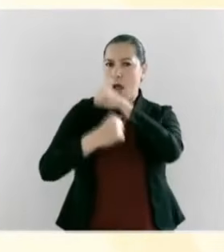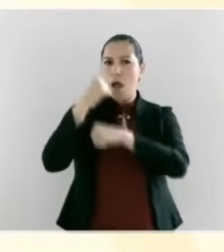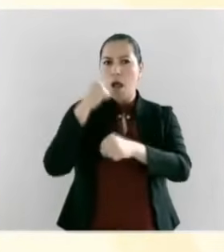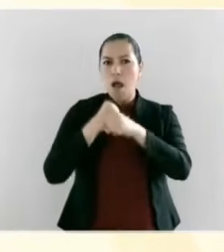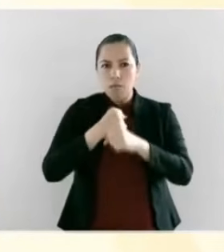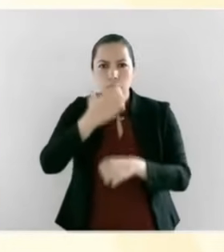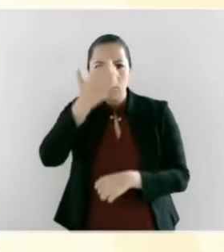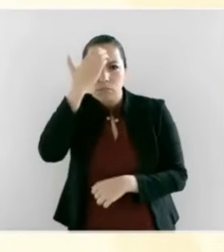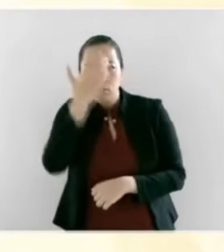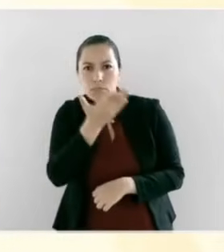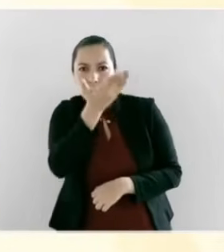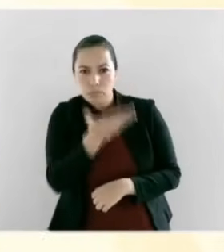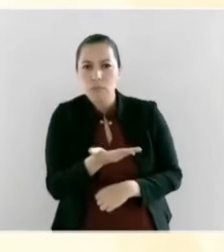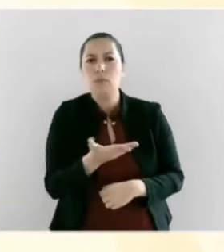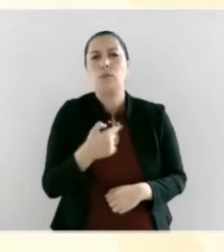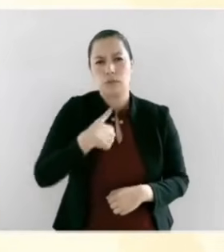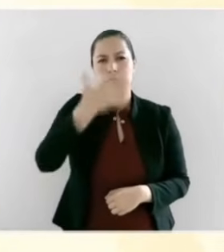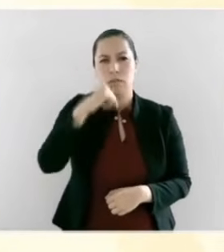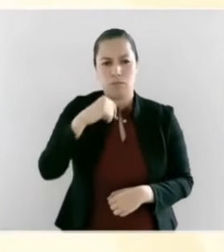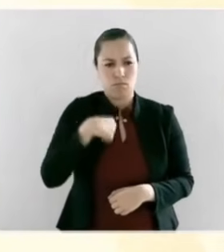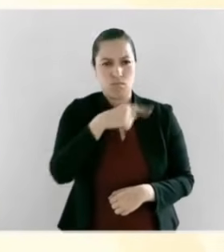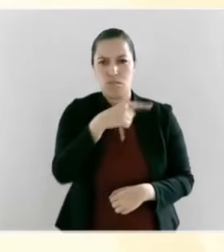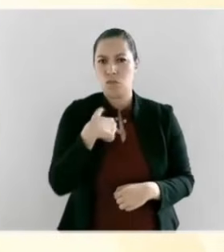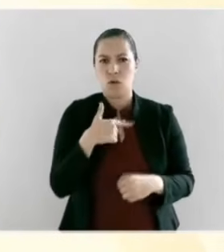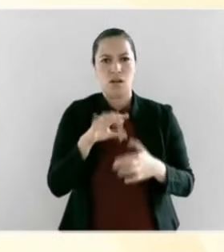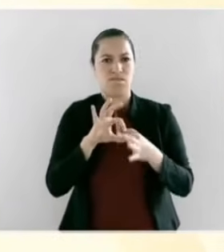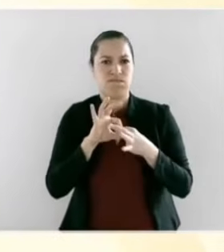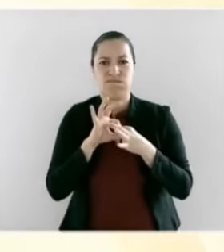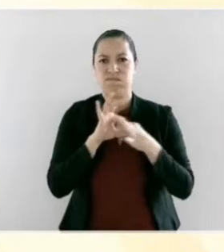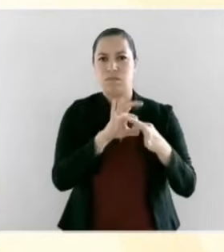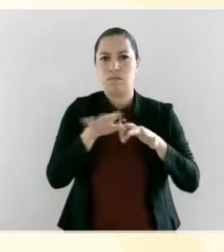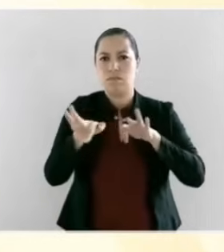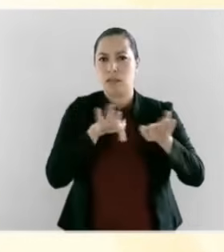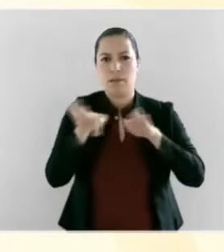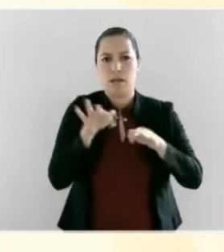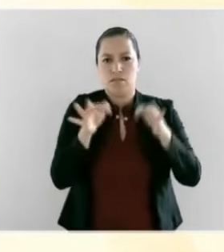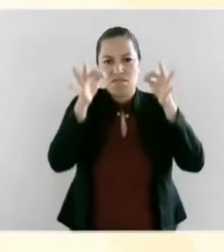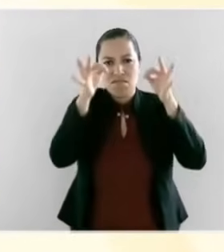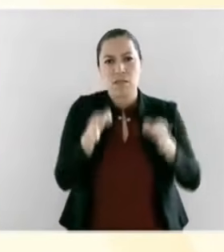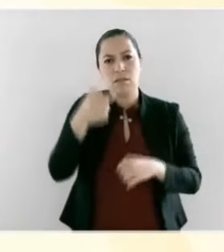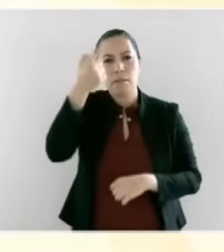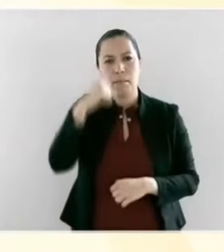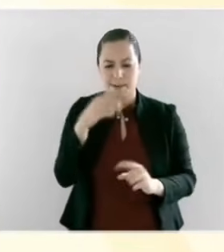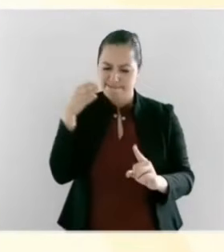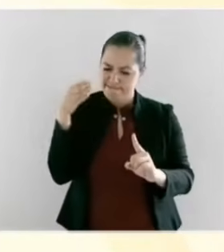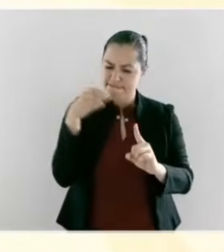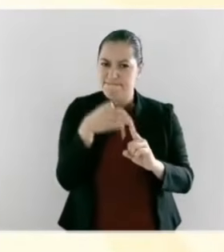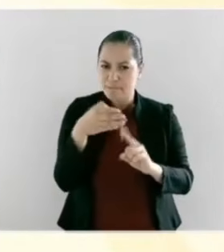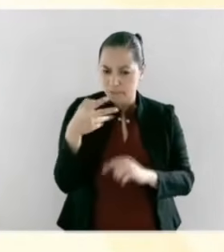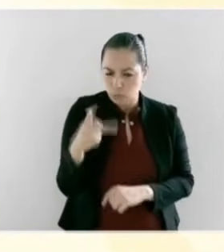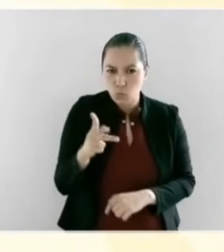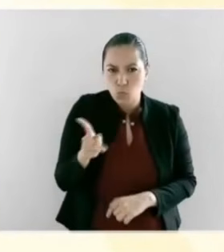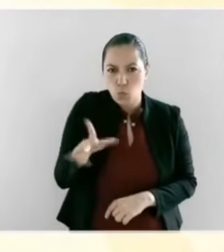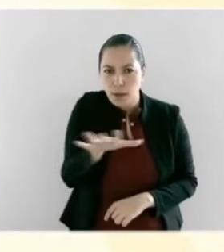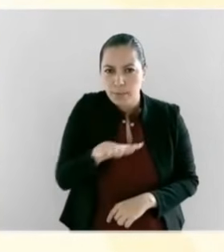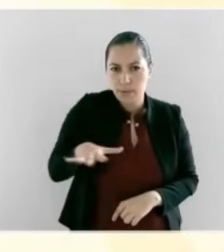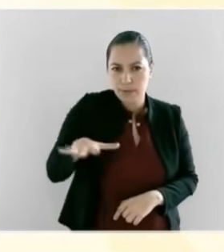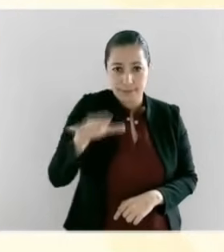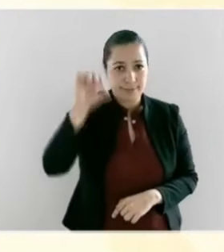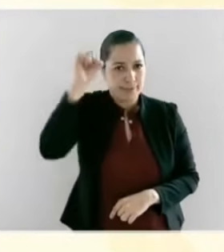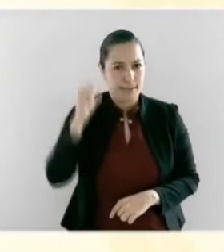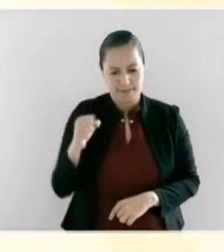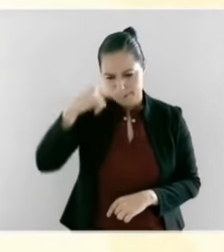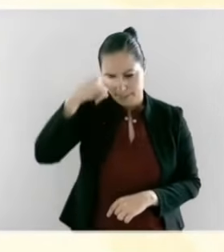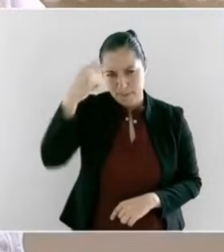que vamos a seguir trabajando juntos en favor, en bien del pueblo de Sinaloa, de México, de